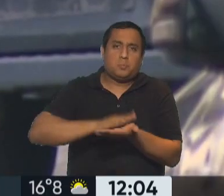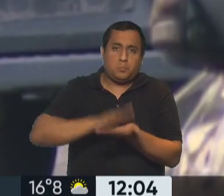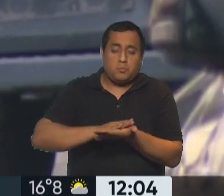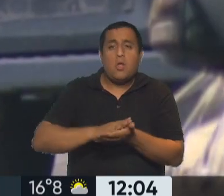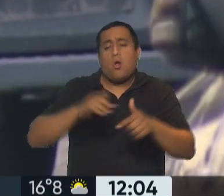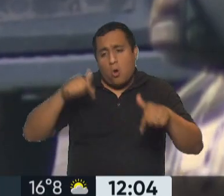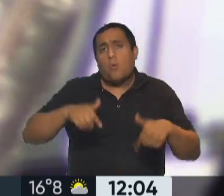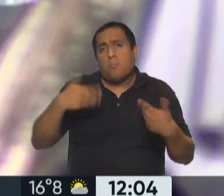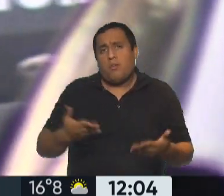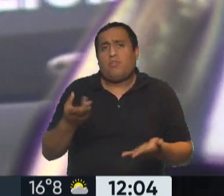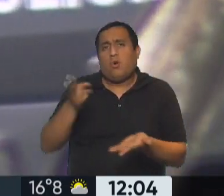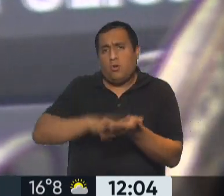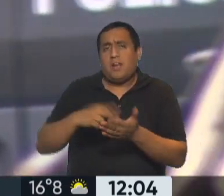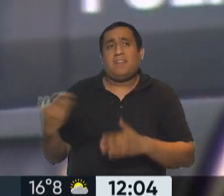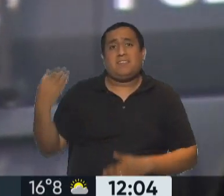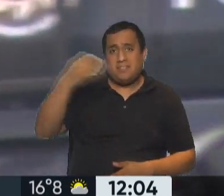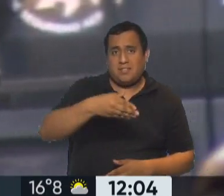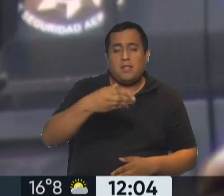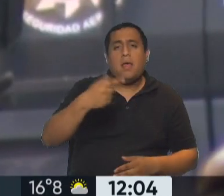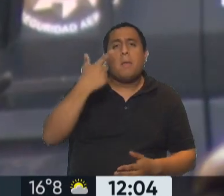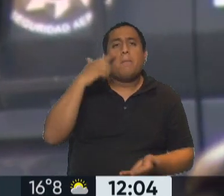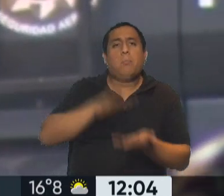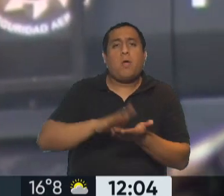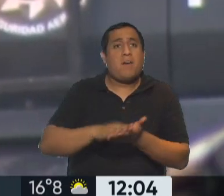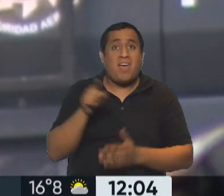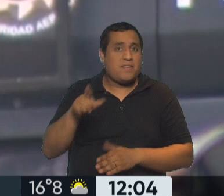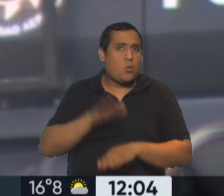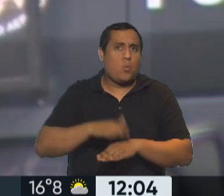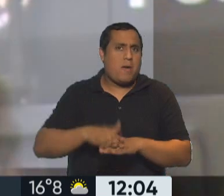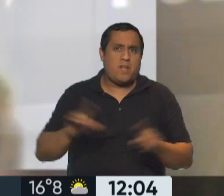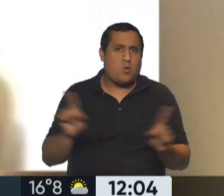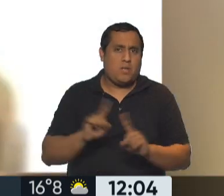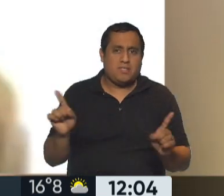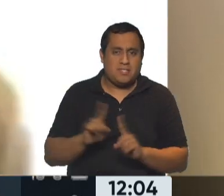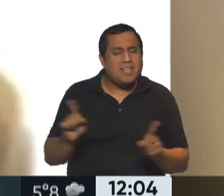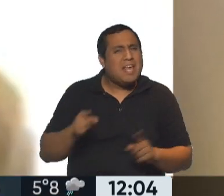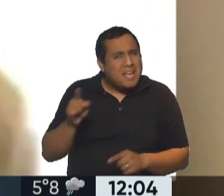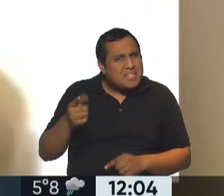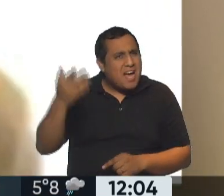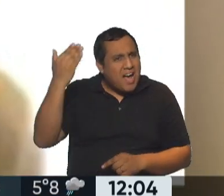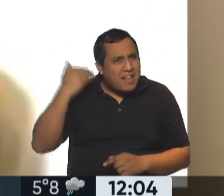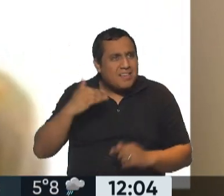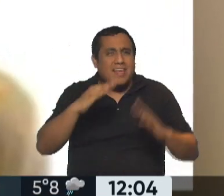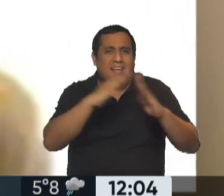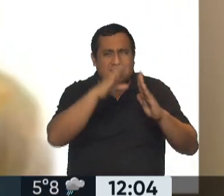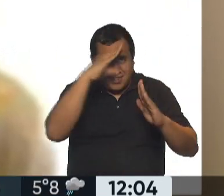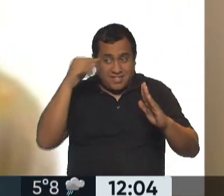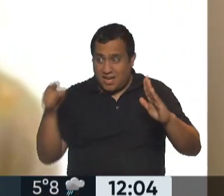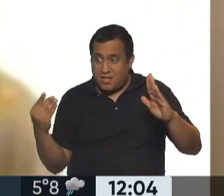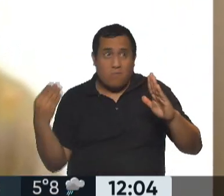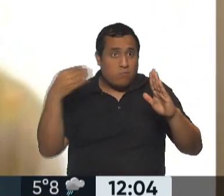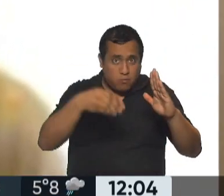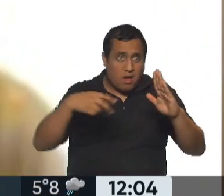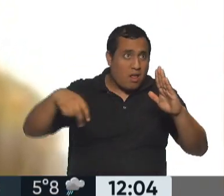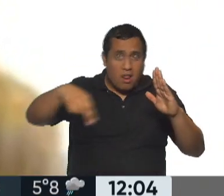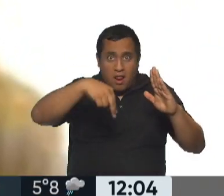hoy la tenemos aquí nuevamente para que demuestre finalmente su inocencia. ¿Cómo? ¿Estuvo ella alguna vez en la puerta de la casa de Cristina? No, estuvo jamás. Ah,